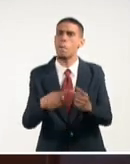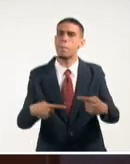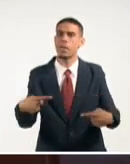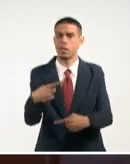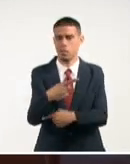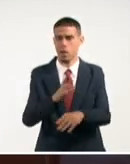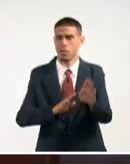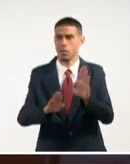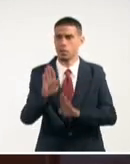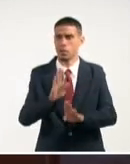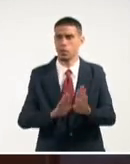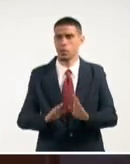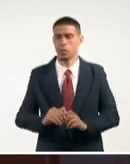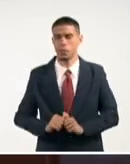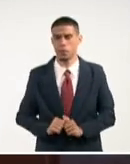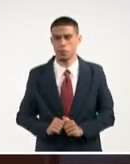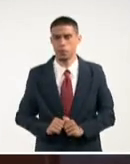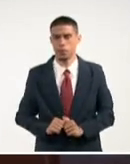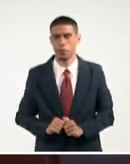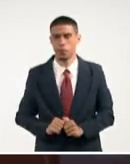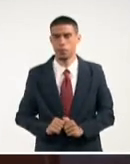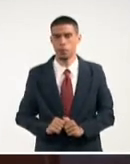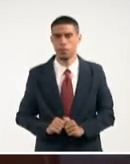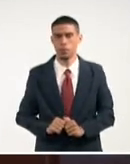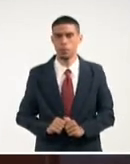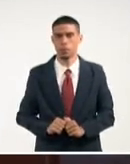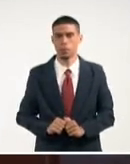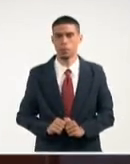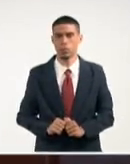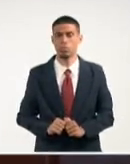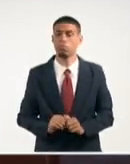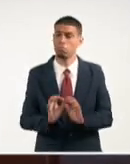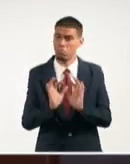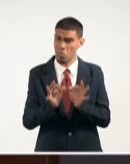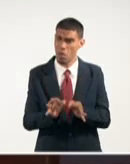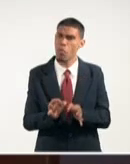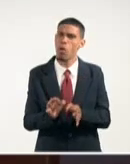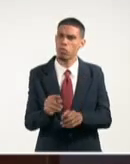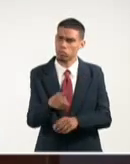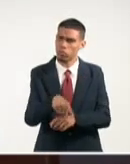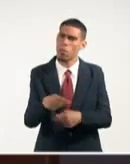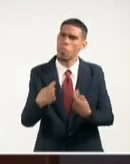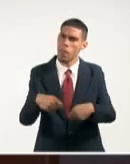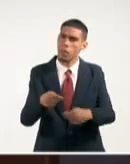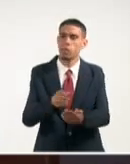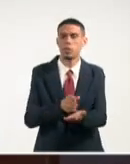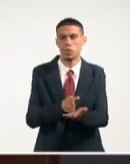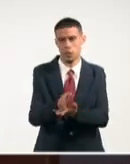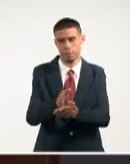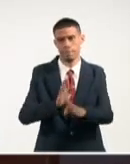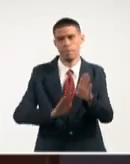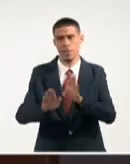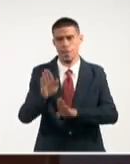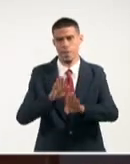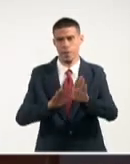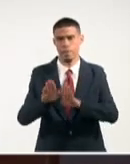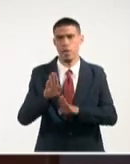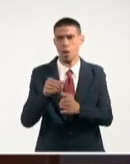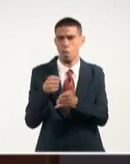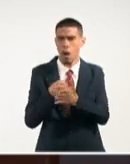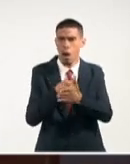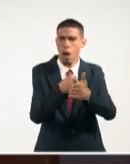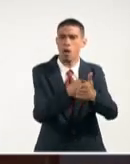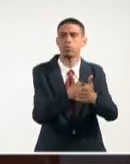destino. Por eso tenemos que defender y llevar adelante esta